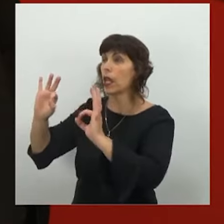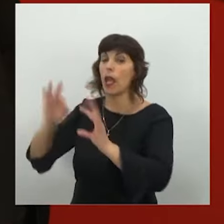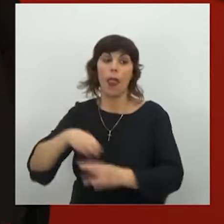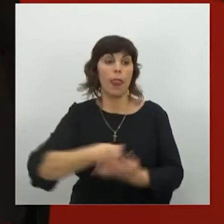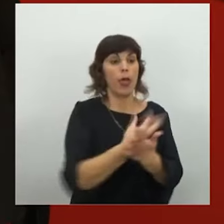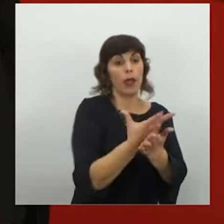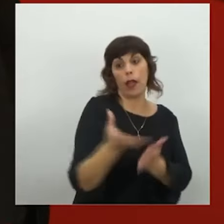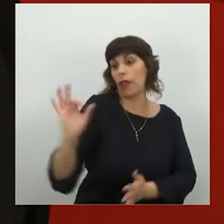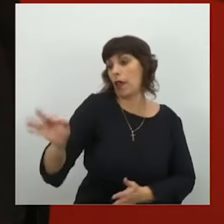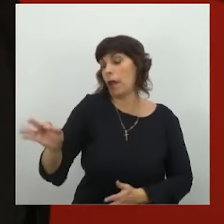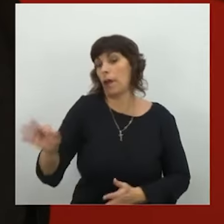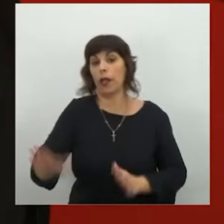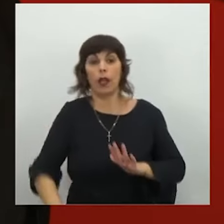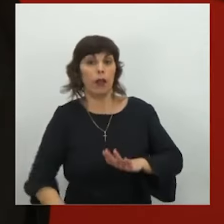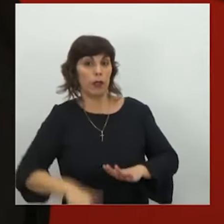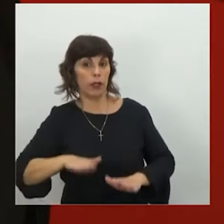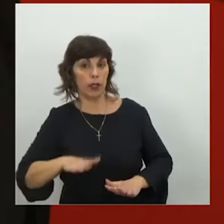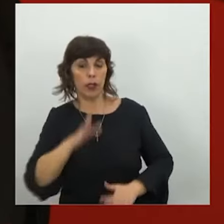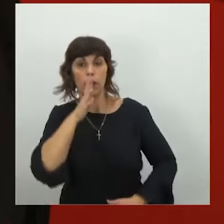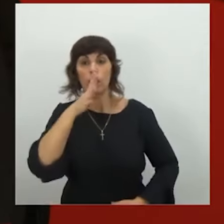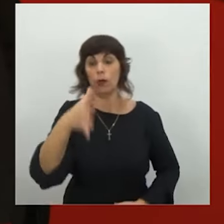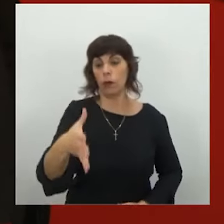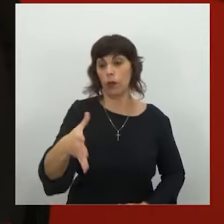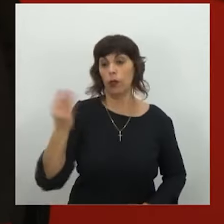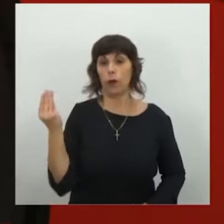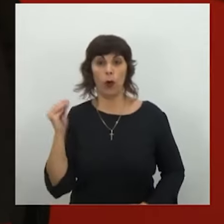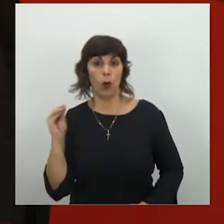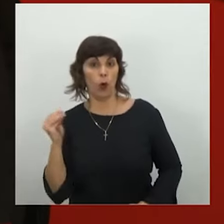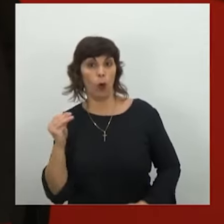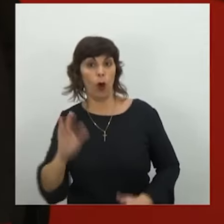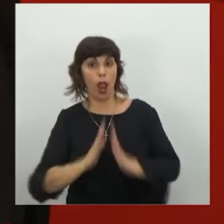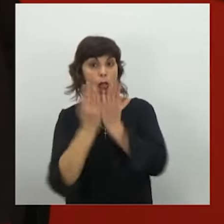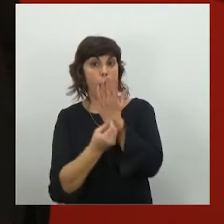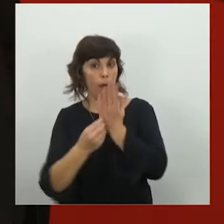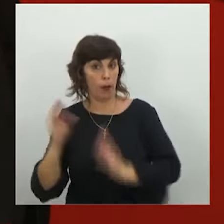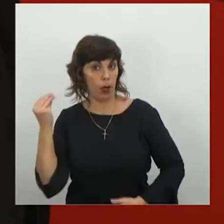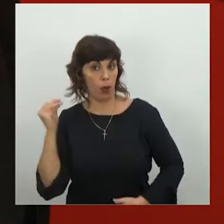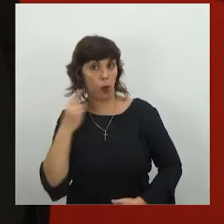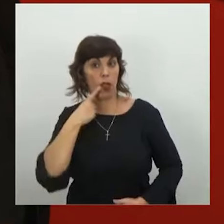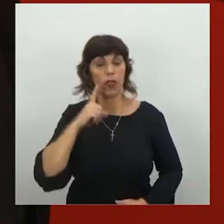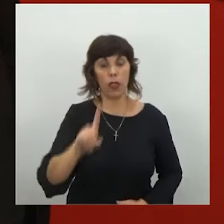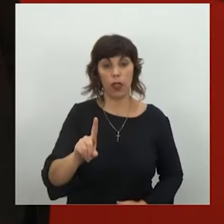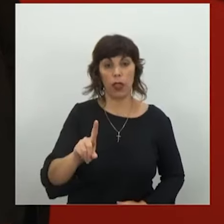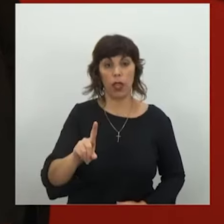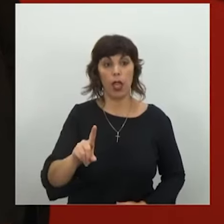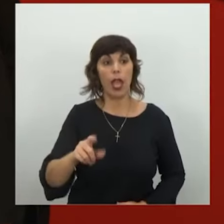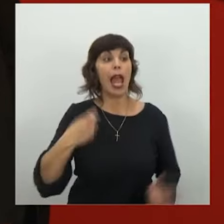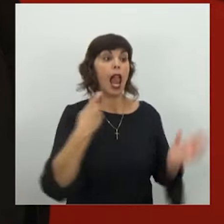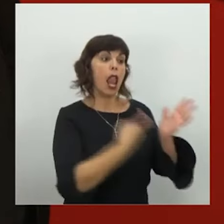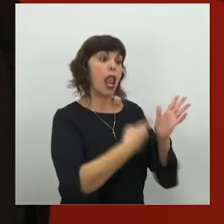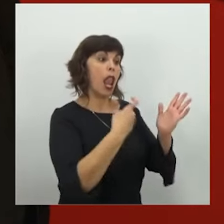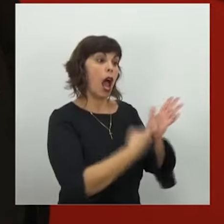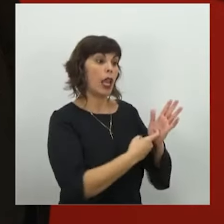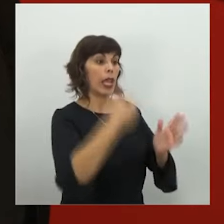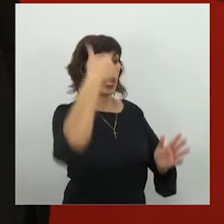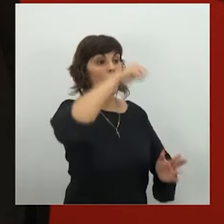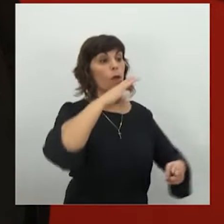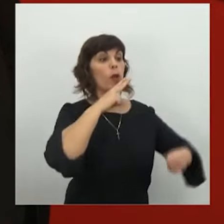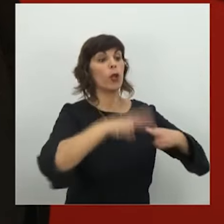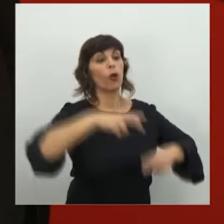Porque Juan escribe en su Evangelio, dice, la ley fue dada por Moisés, pero